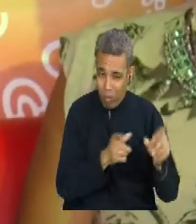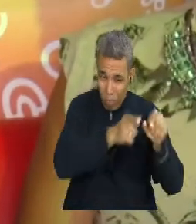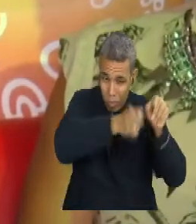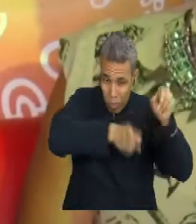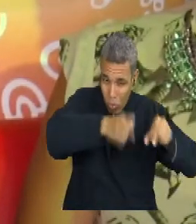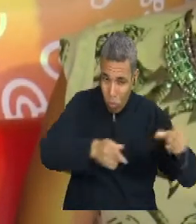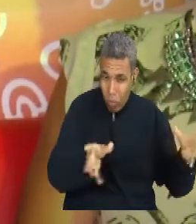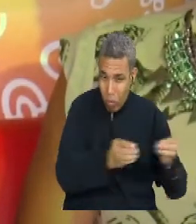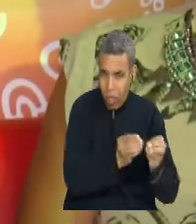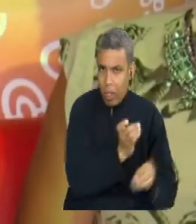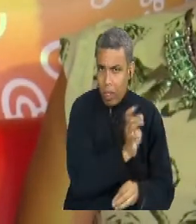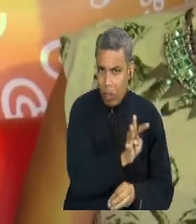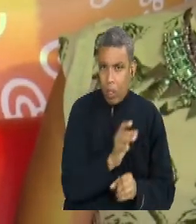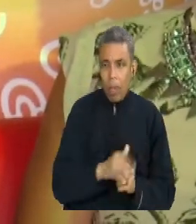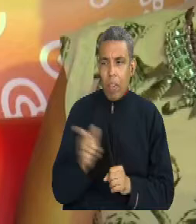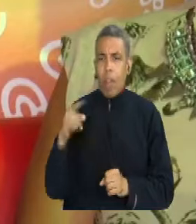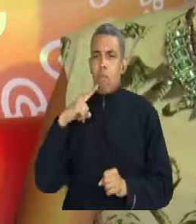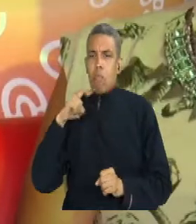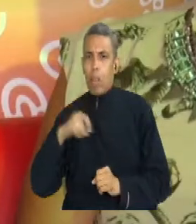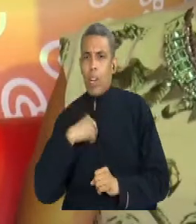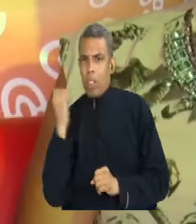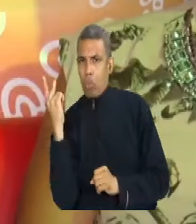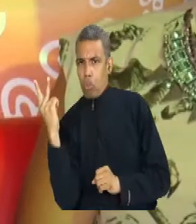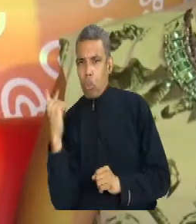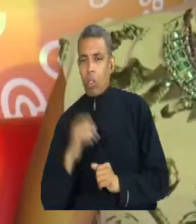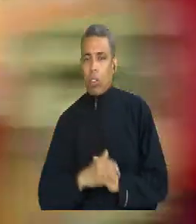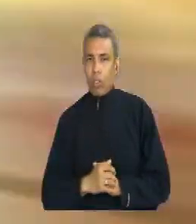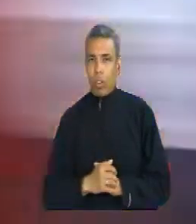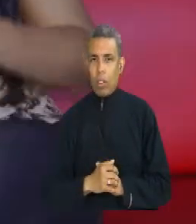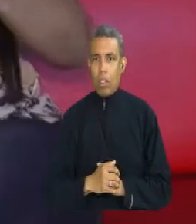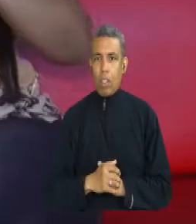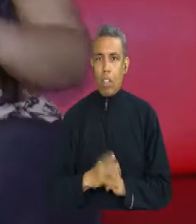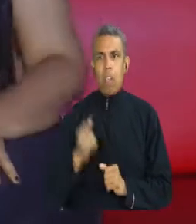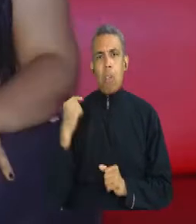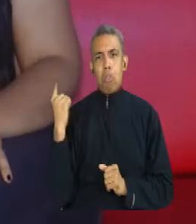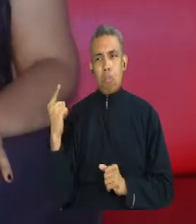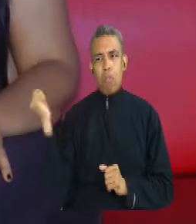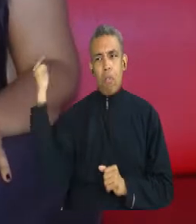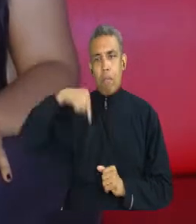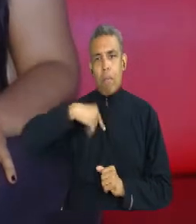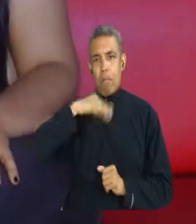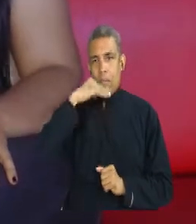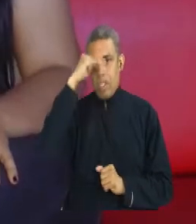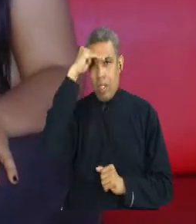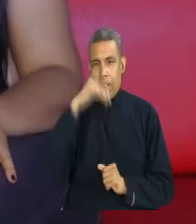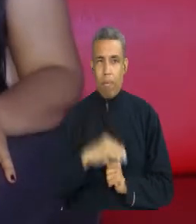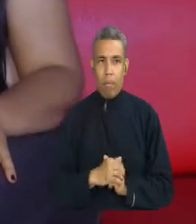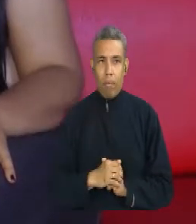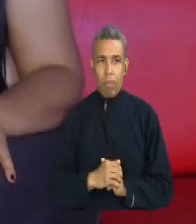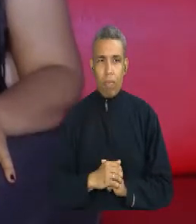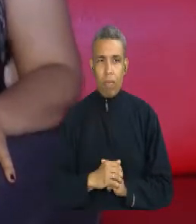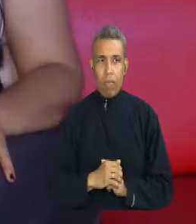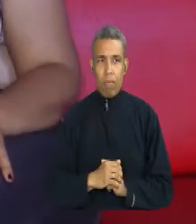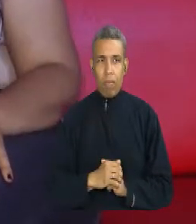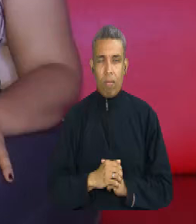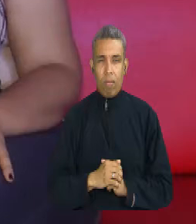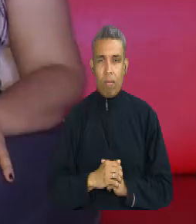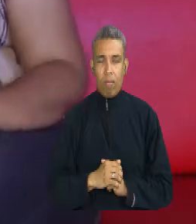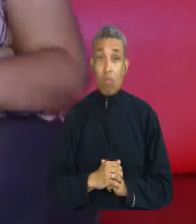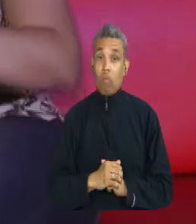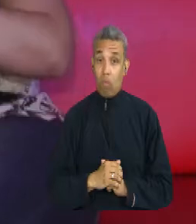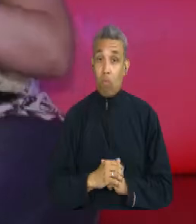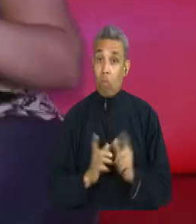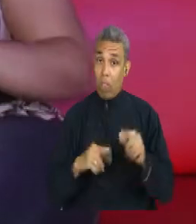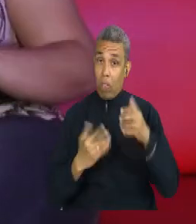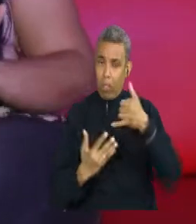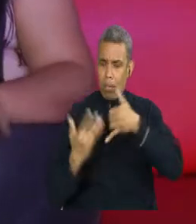de la ciudad de Bucaramanga y un DJ que viene de Medellín. Bueno, entonces podemos ver que no solamente vamos a tener talento local, sino también que